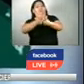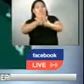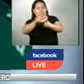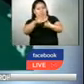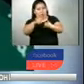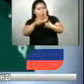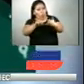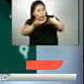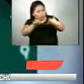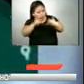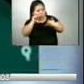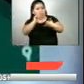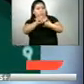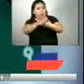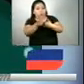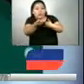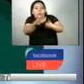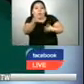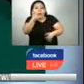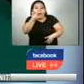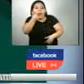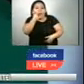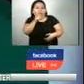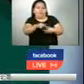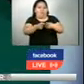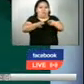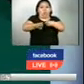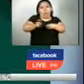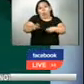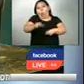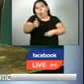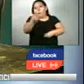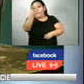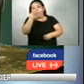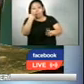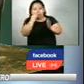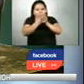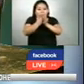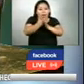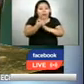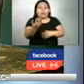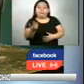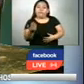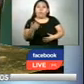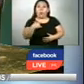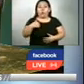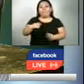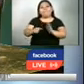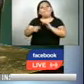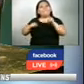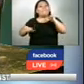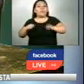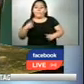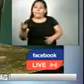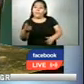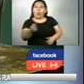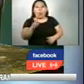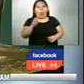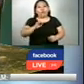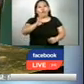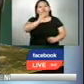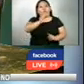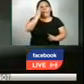modificado y que su número telefónico está siendo manipulado por otra persona que solicita dinero a su nombre o desea afectar